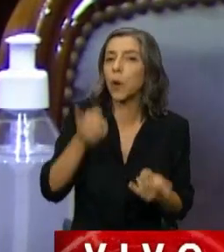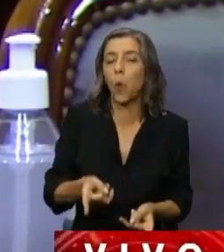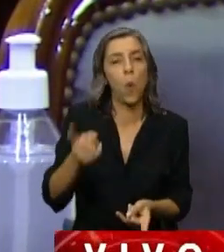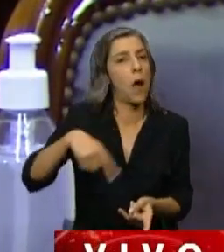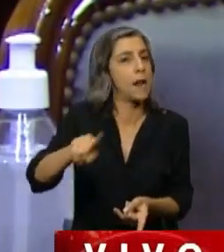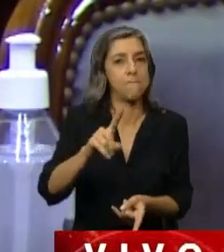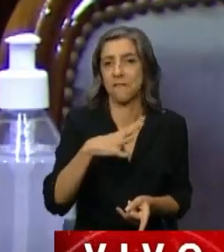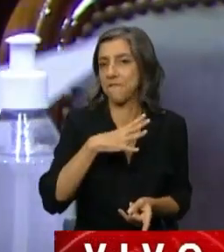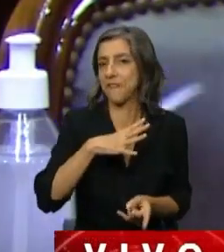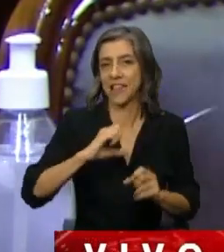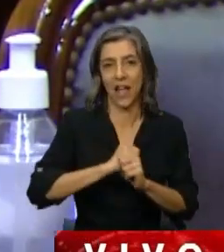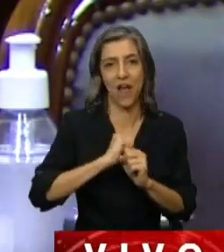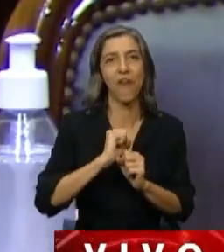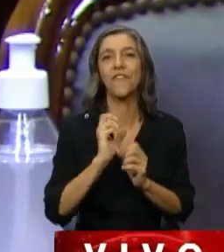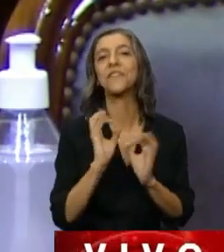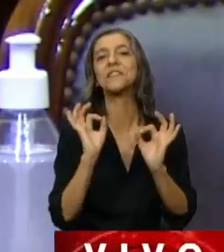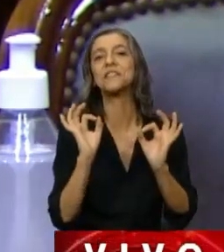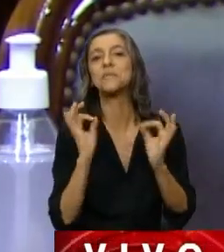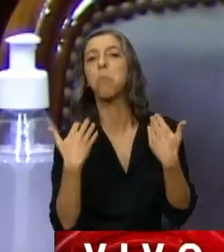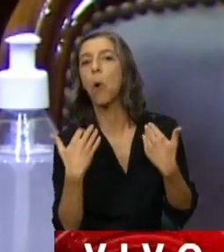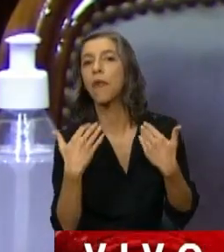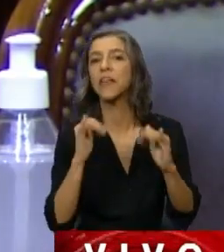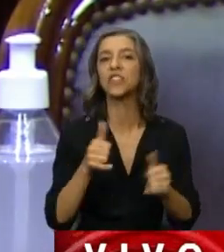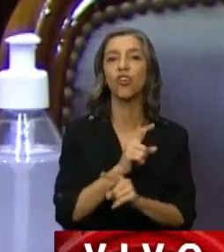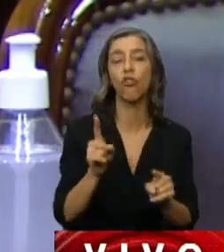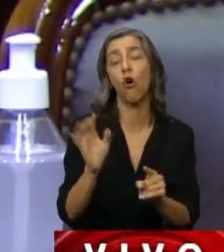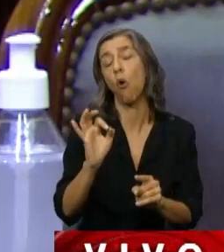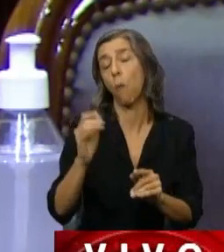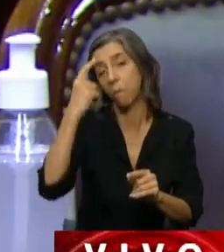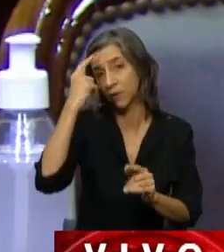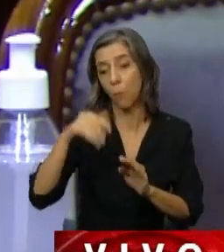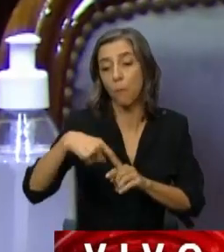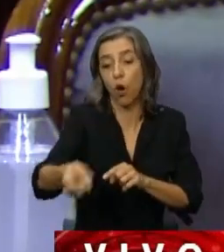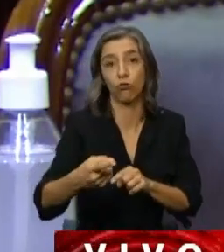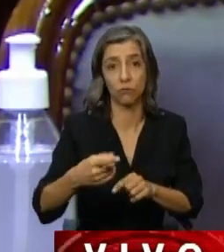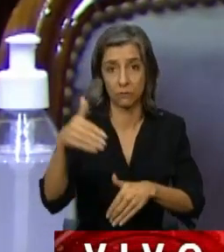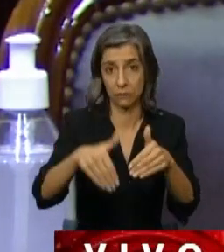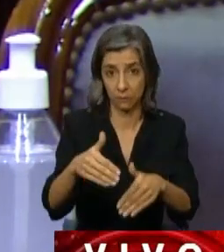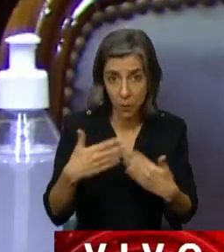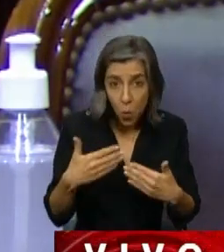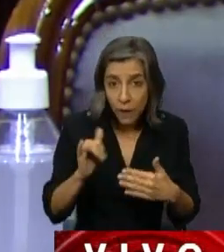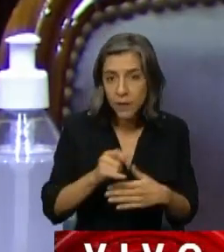en los plazos para las próximas elecciones como se ha propuesto